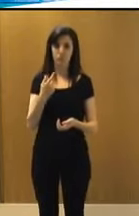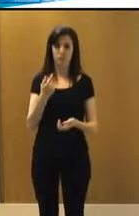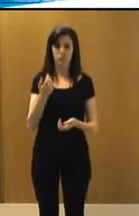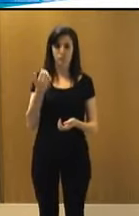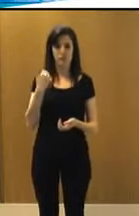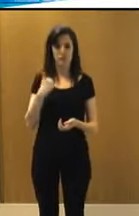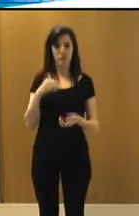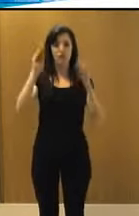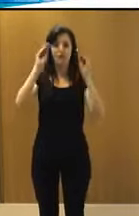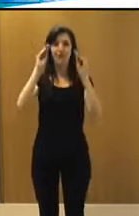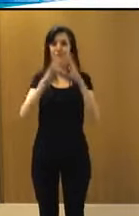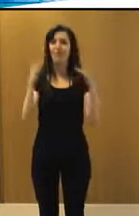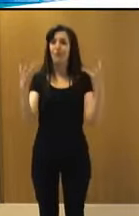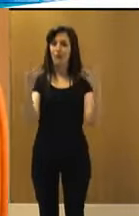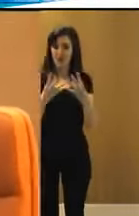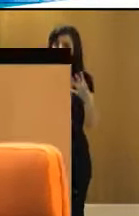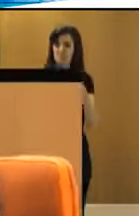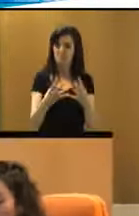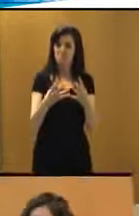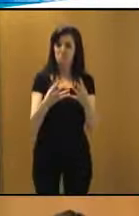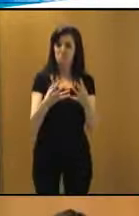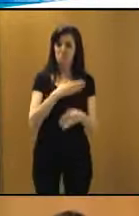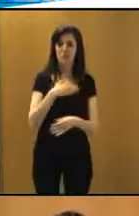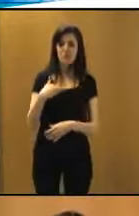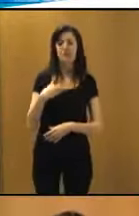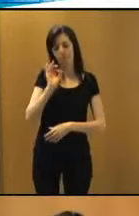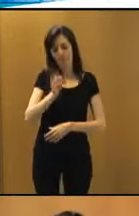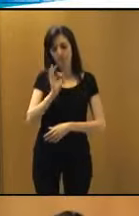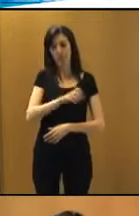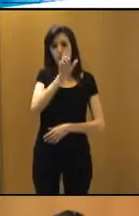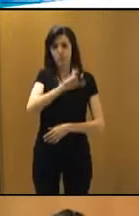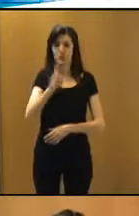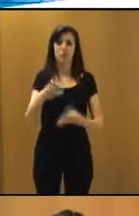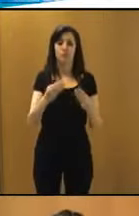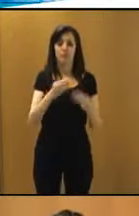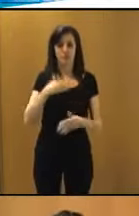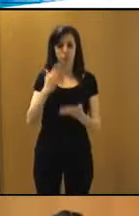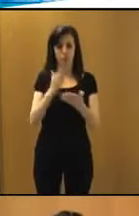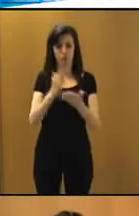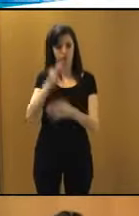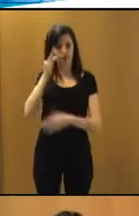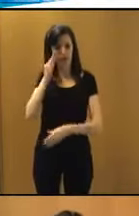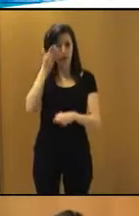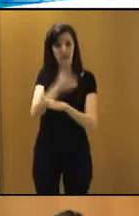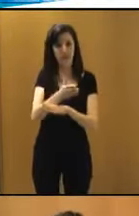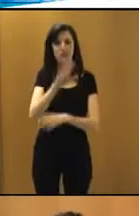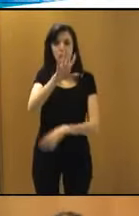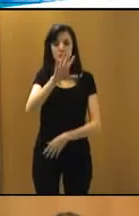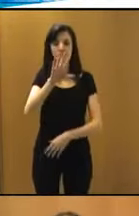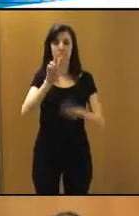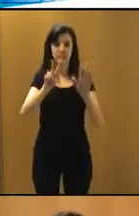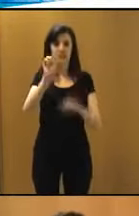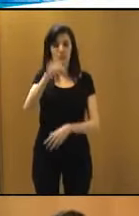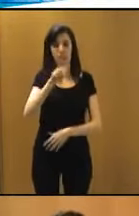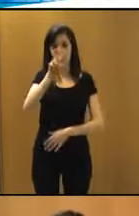están abriéndose también a la formación online. Es cierto que mucha gente prefiere los cursos presenciales. Un